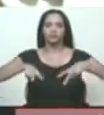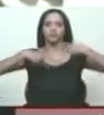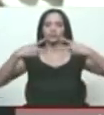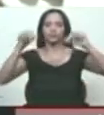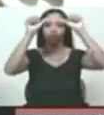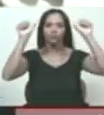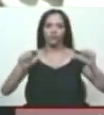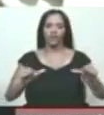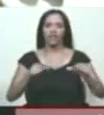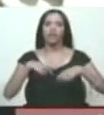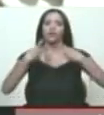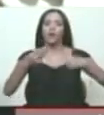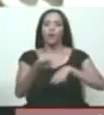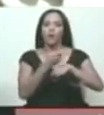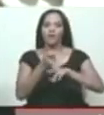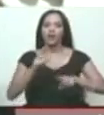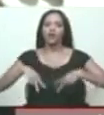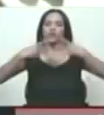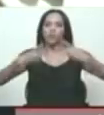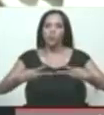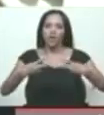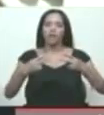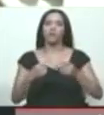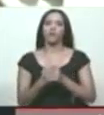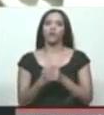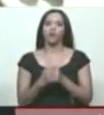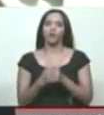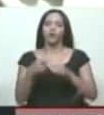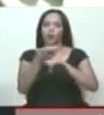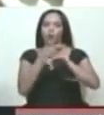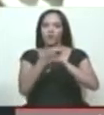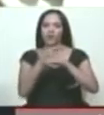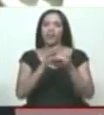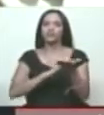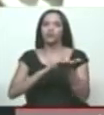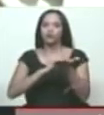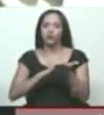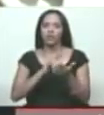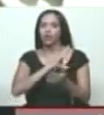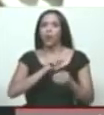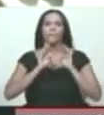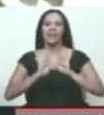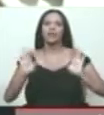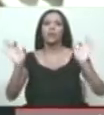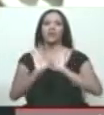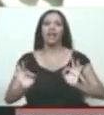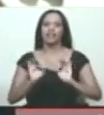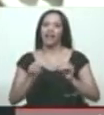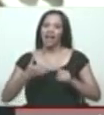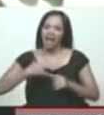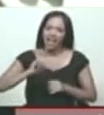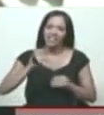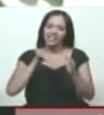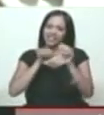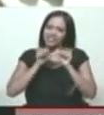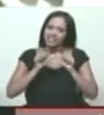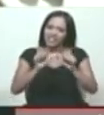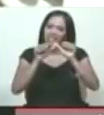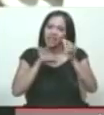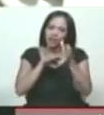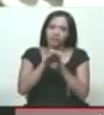nuevo gobierno, el nuevo comienzo del gobierno de las soluciones. No paremos nada, hay que seguir avanzando. Por un